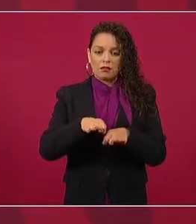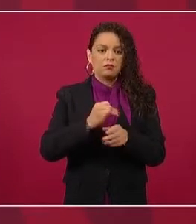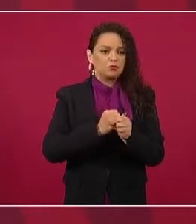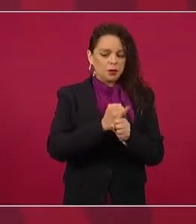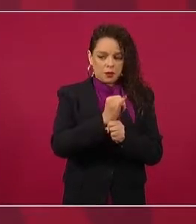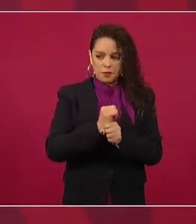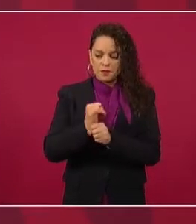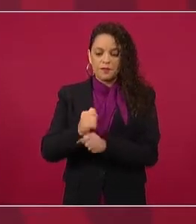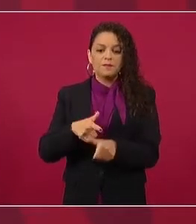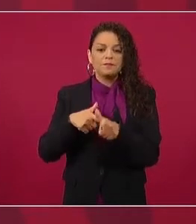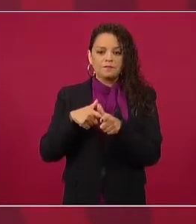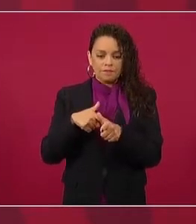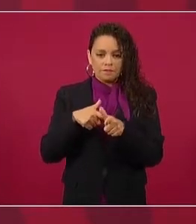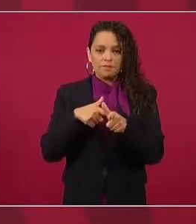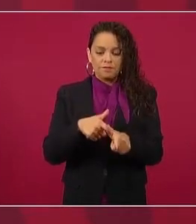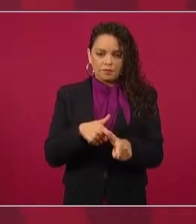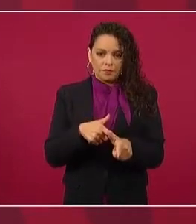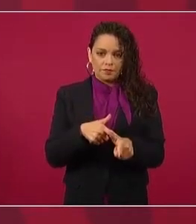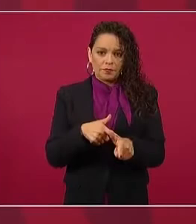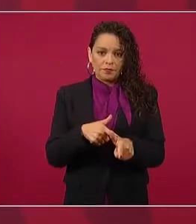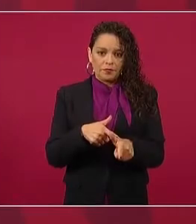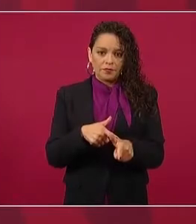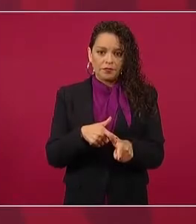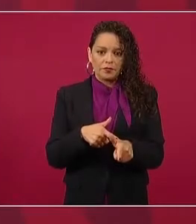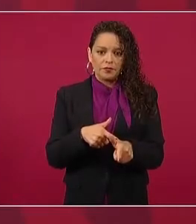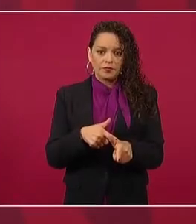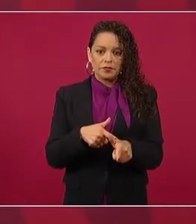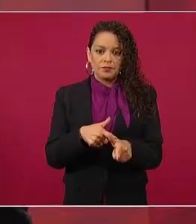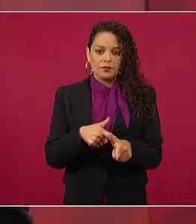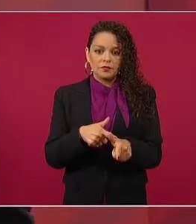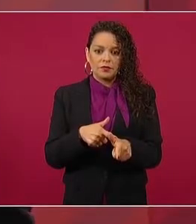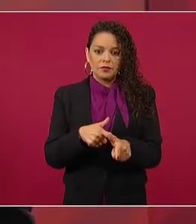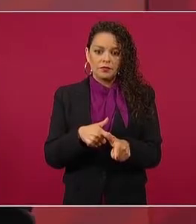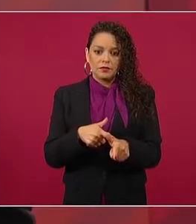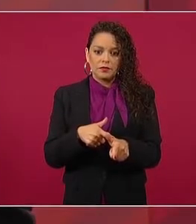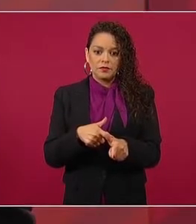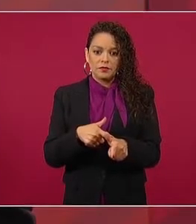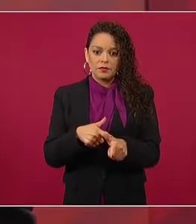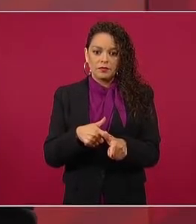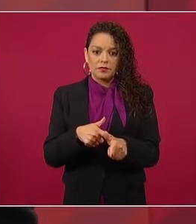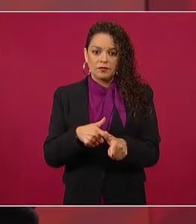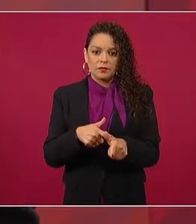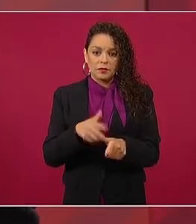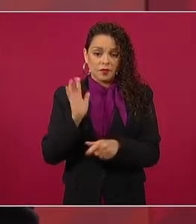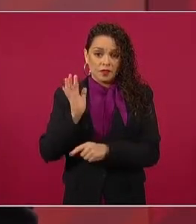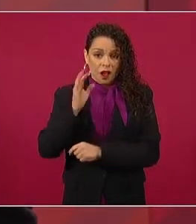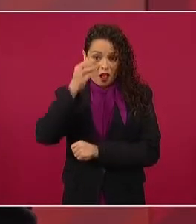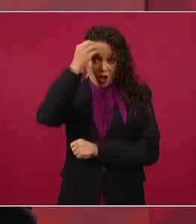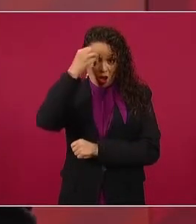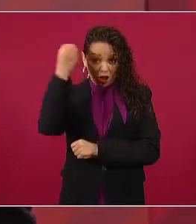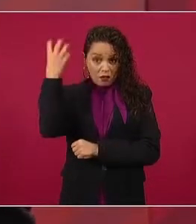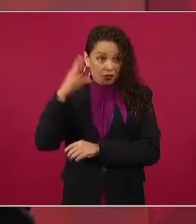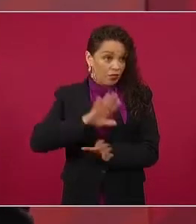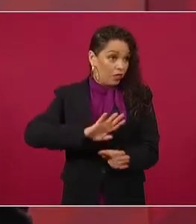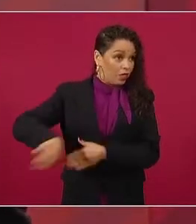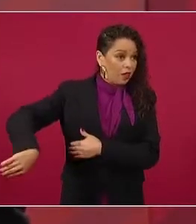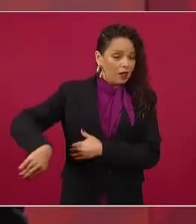no se echan al olvido,